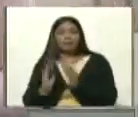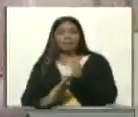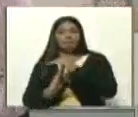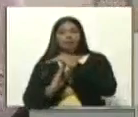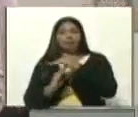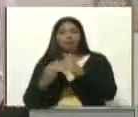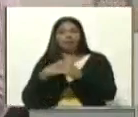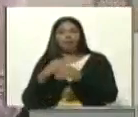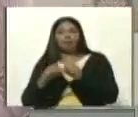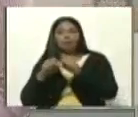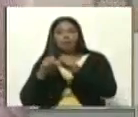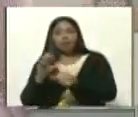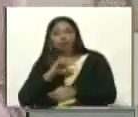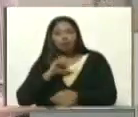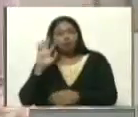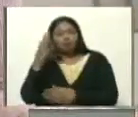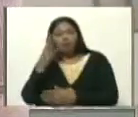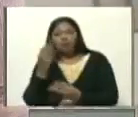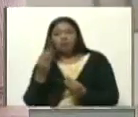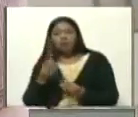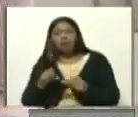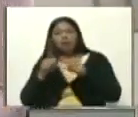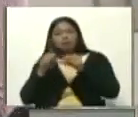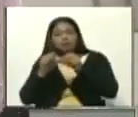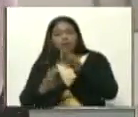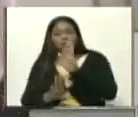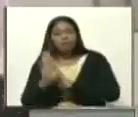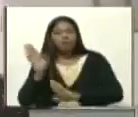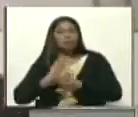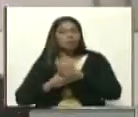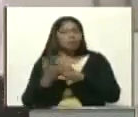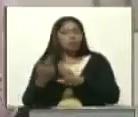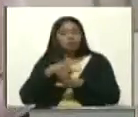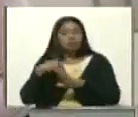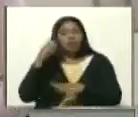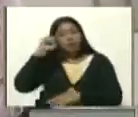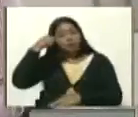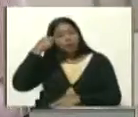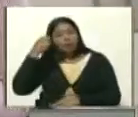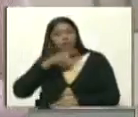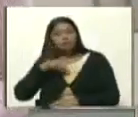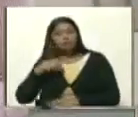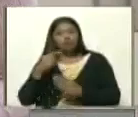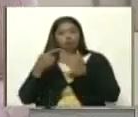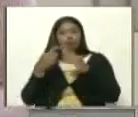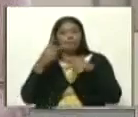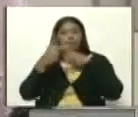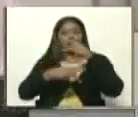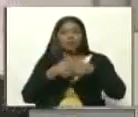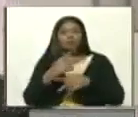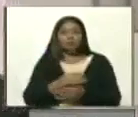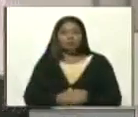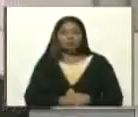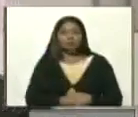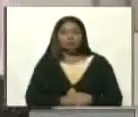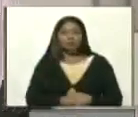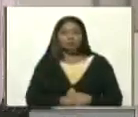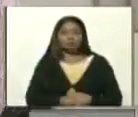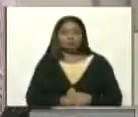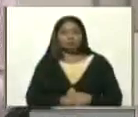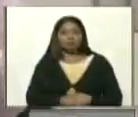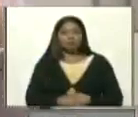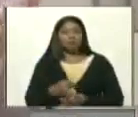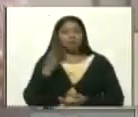y dudamos nosotros realmente que esto pueda avanzar porque debemos recordar que estamos ante un caso político. En